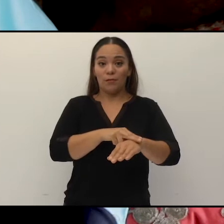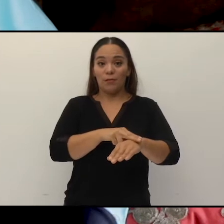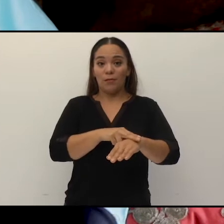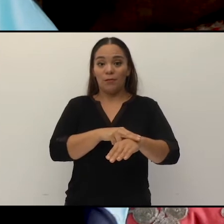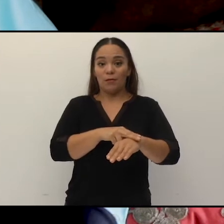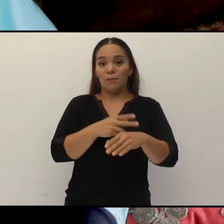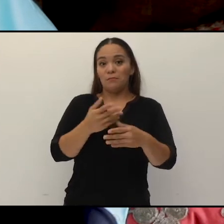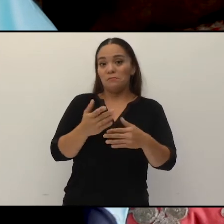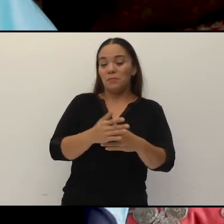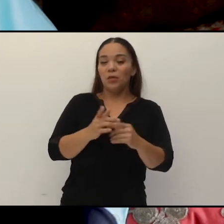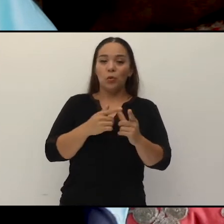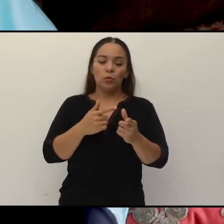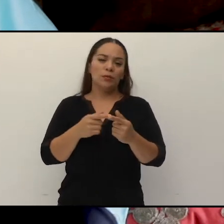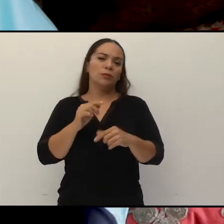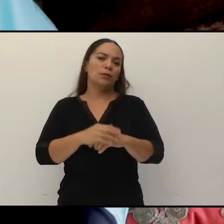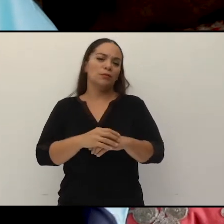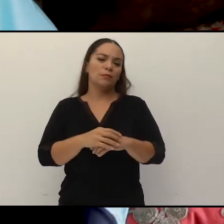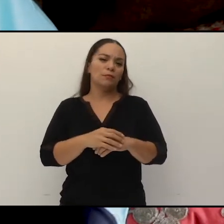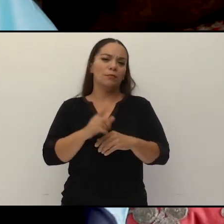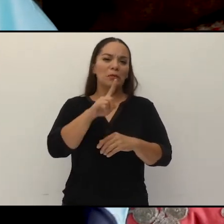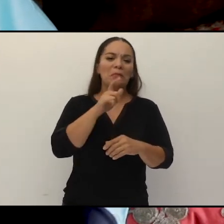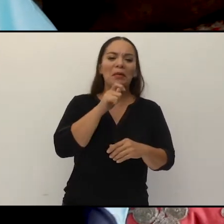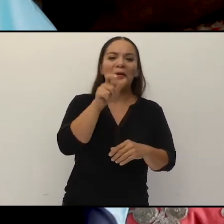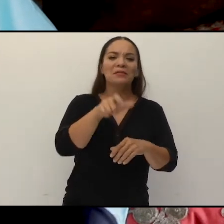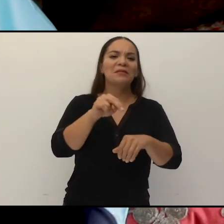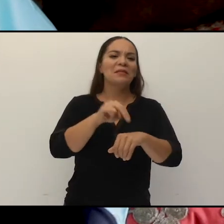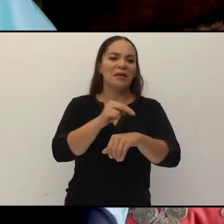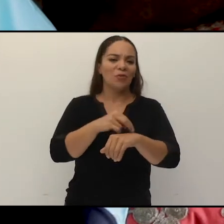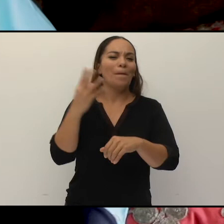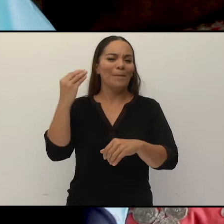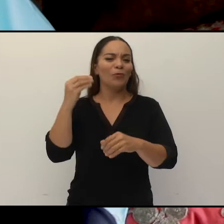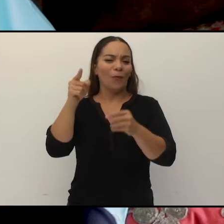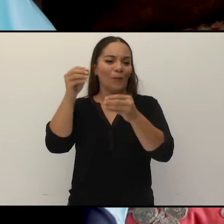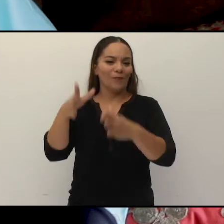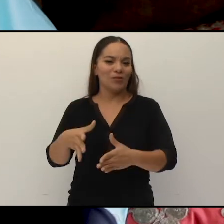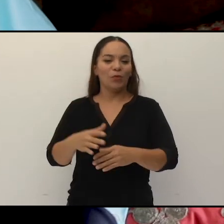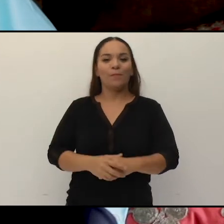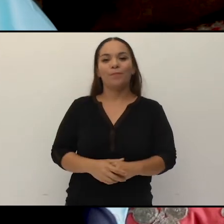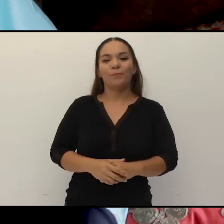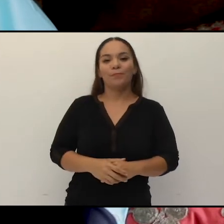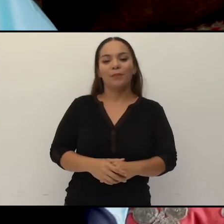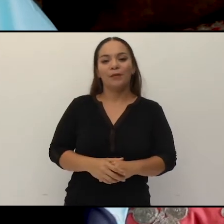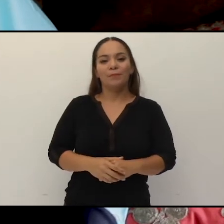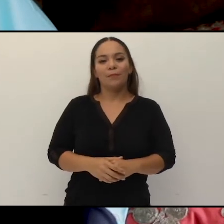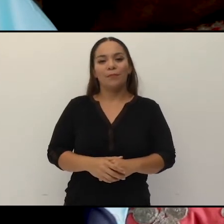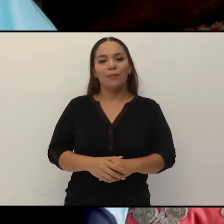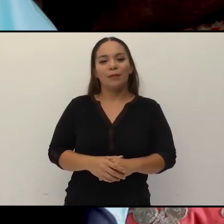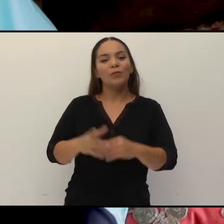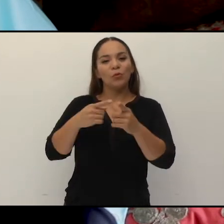saber quién es ese negrito que está ahí, ¿verdad? Y esto no lo escuché yo, esto me lo contó un profesor. Dice